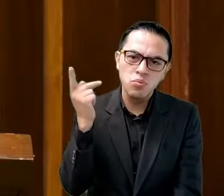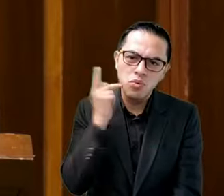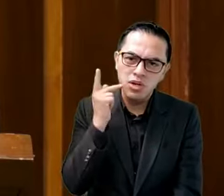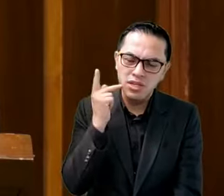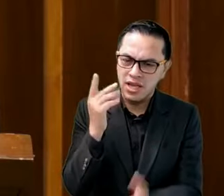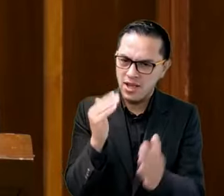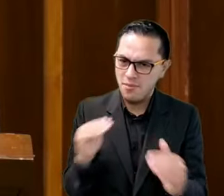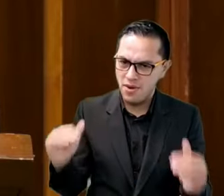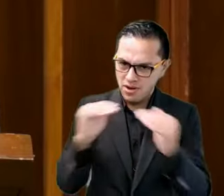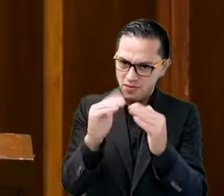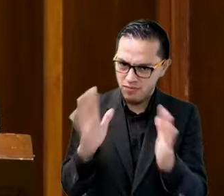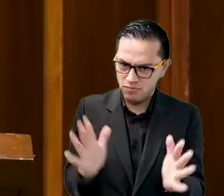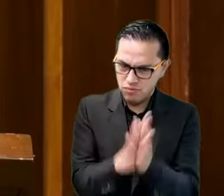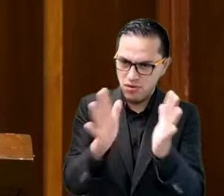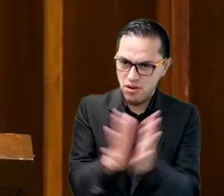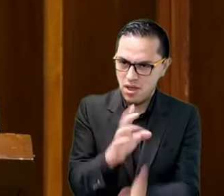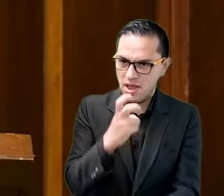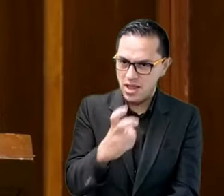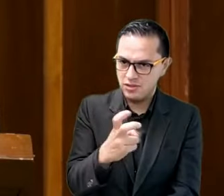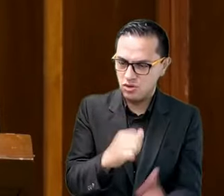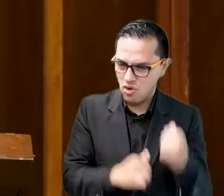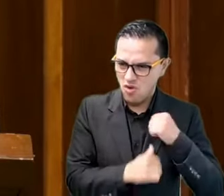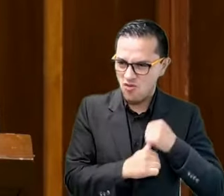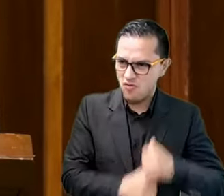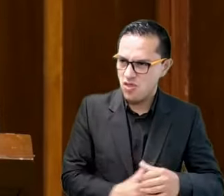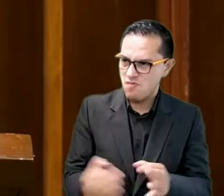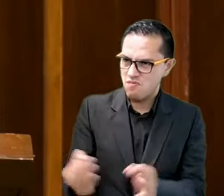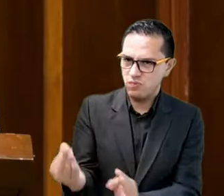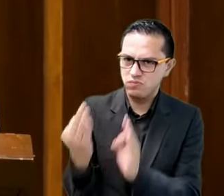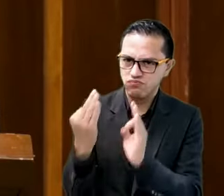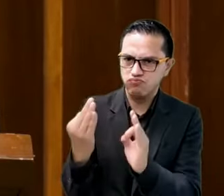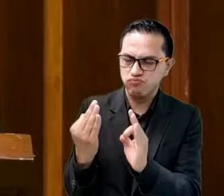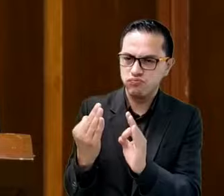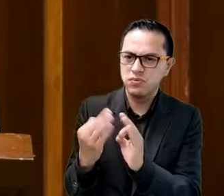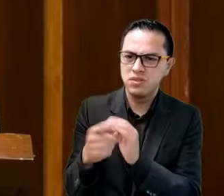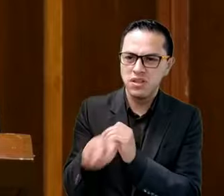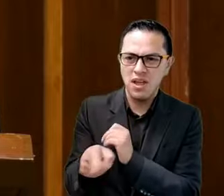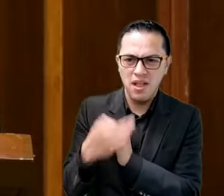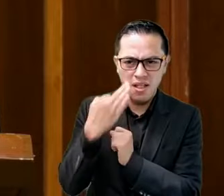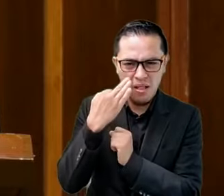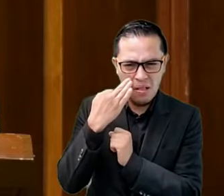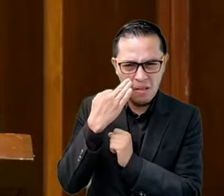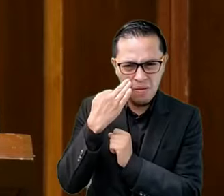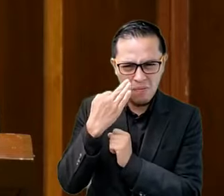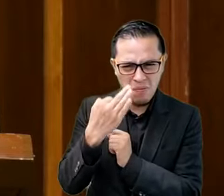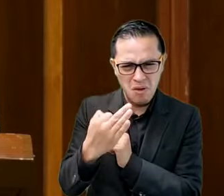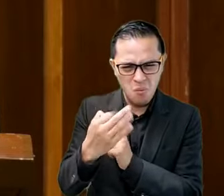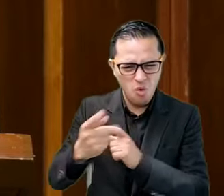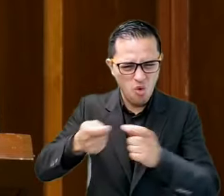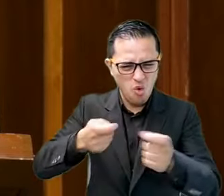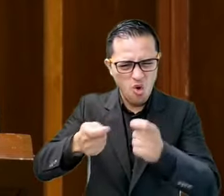desafió al poder Estableciendo un tiempo de represión y control